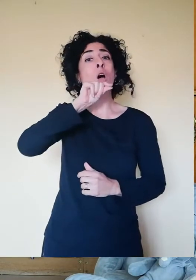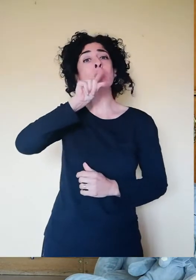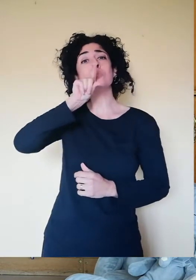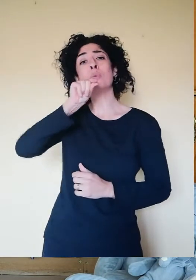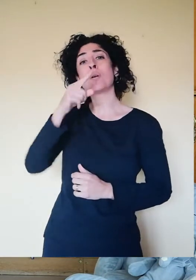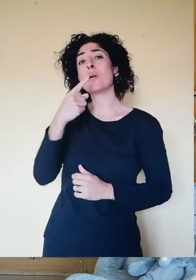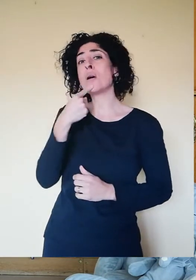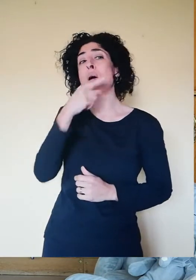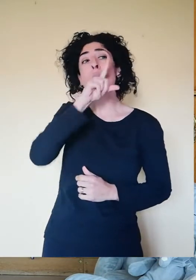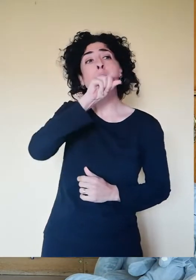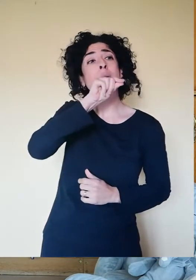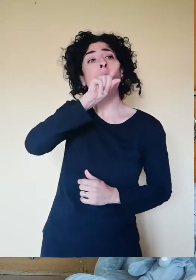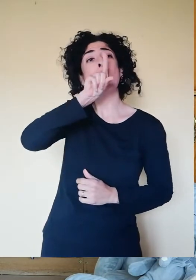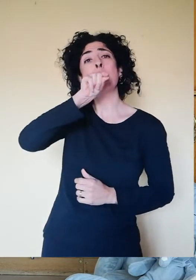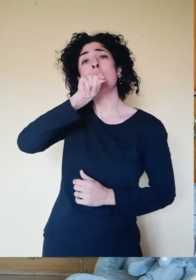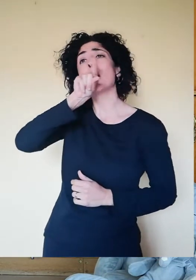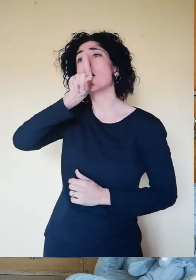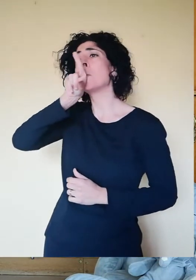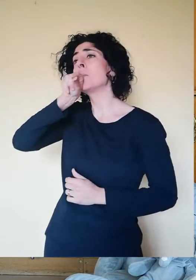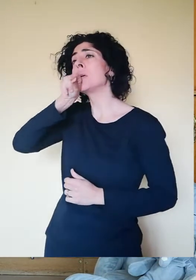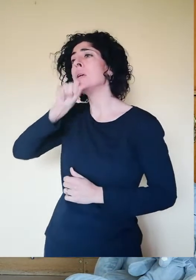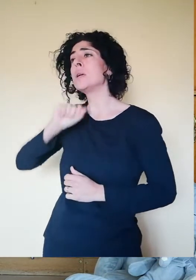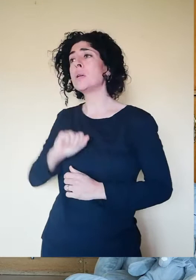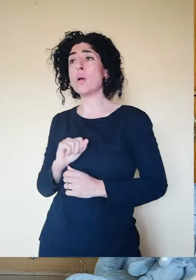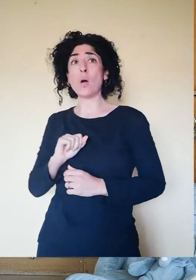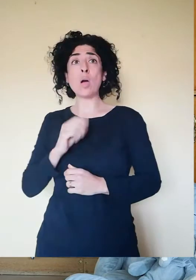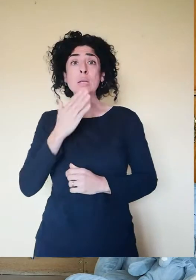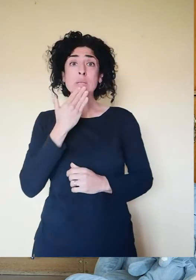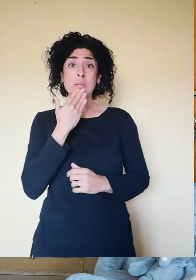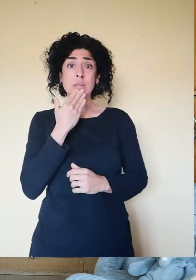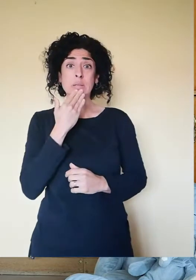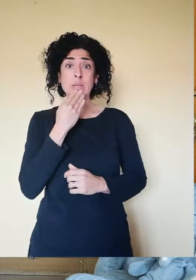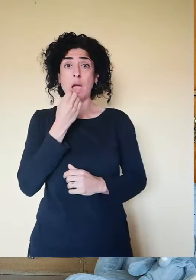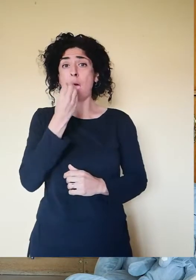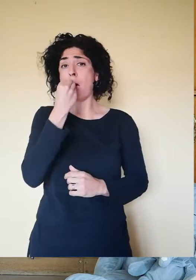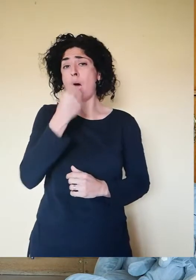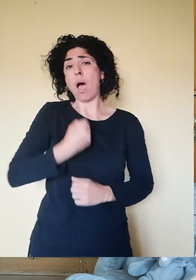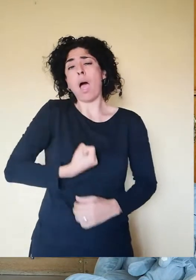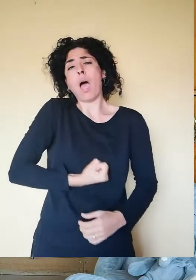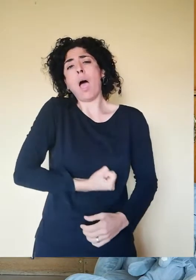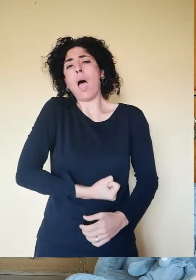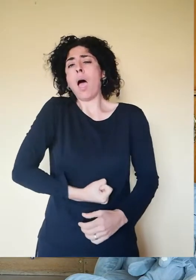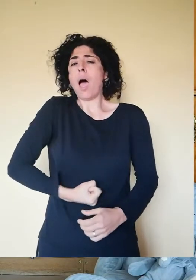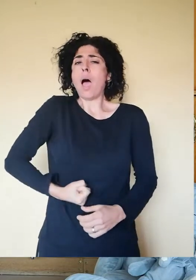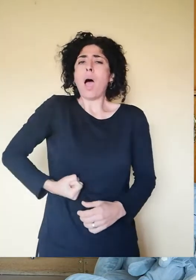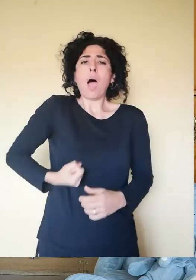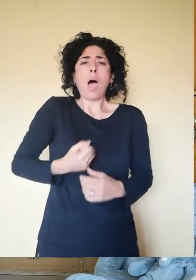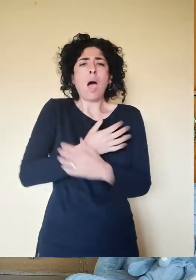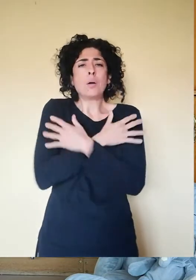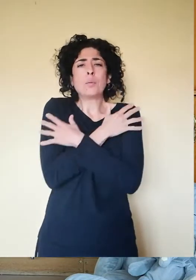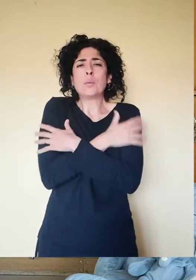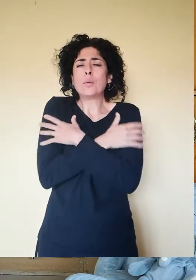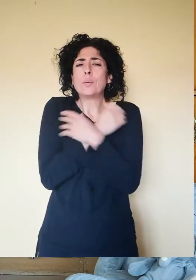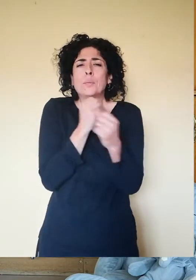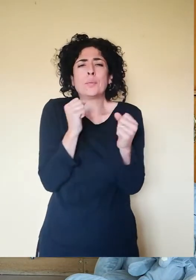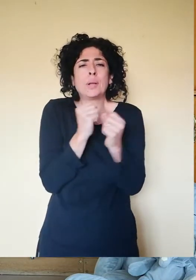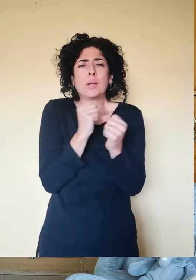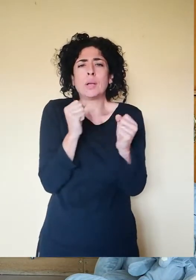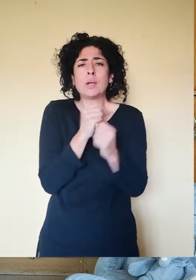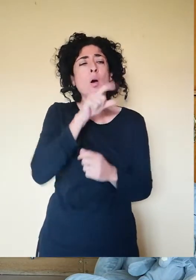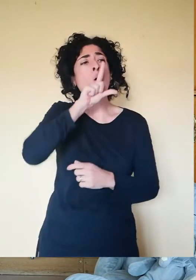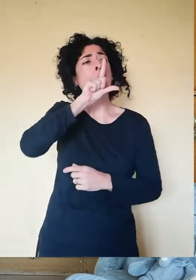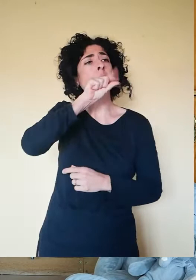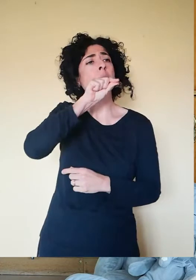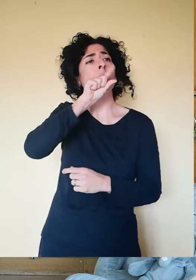Los pollitos dicen pío, pío, pío, cuando tienen hambre,